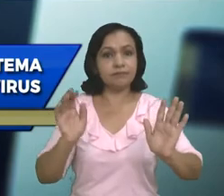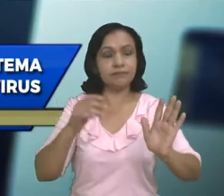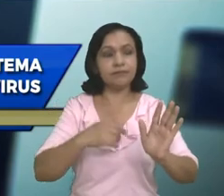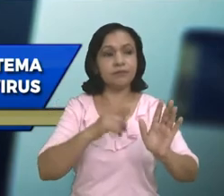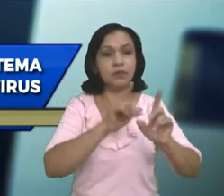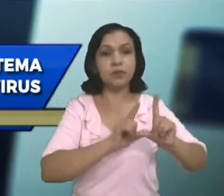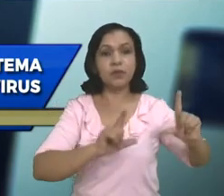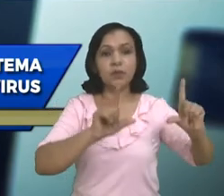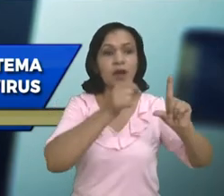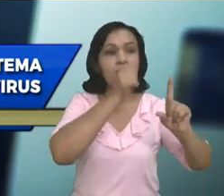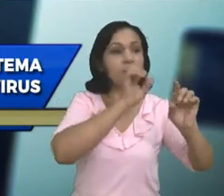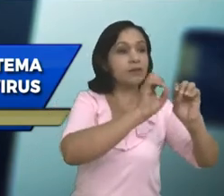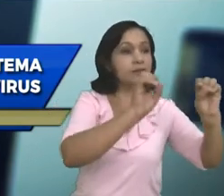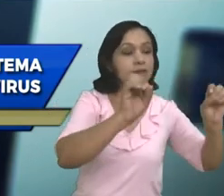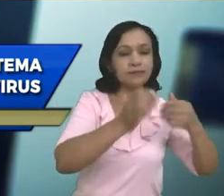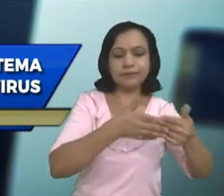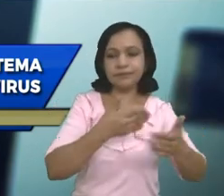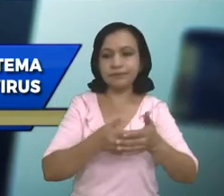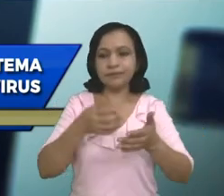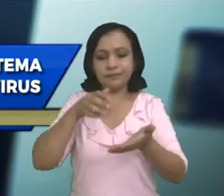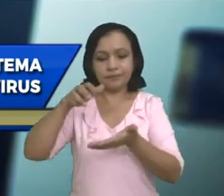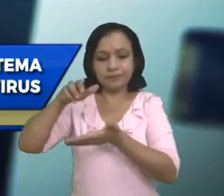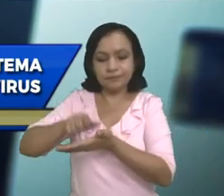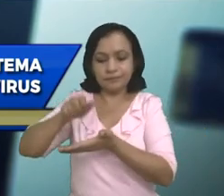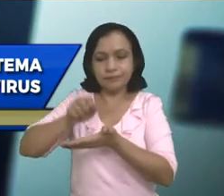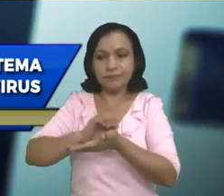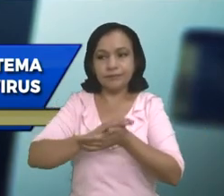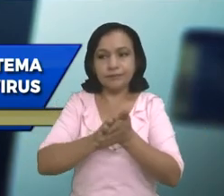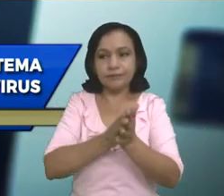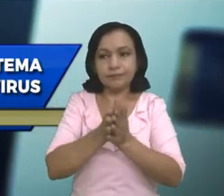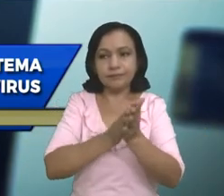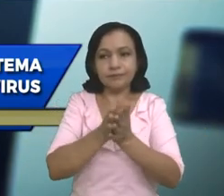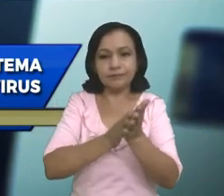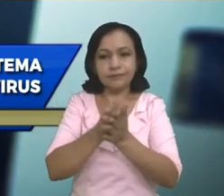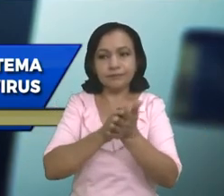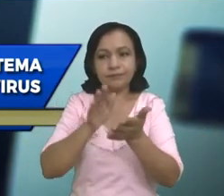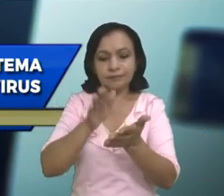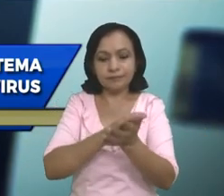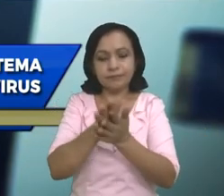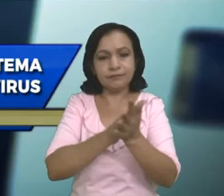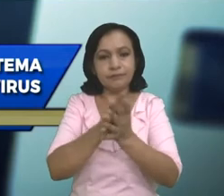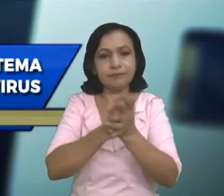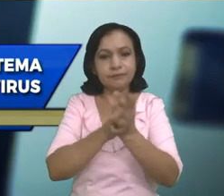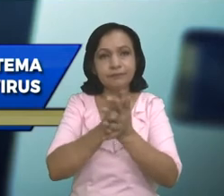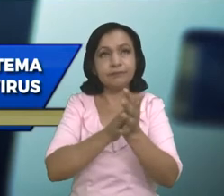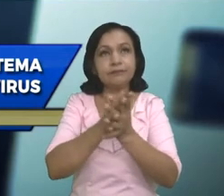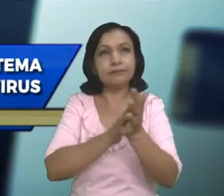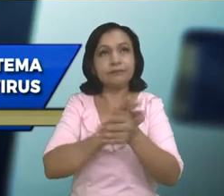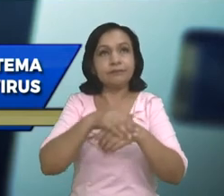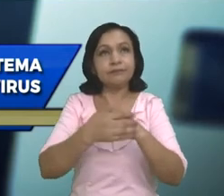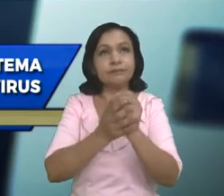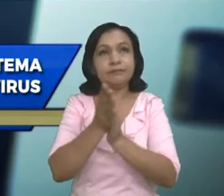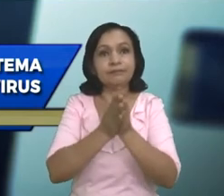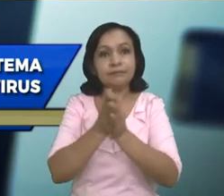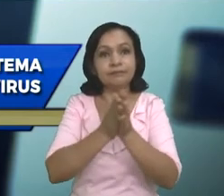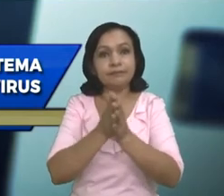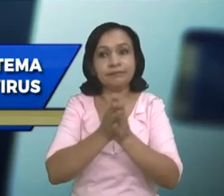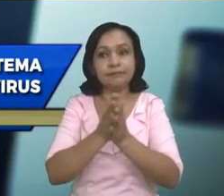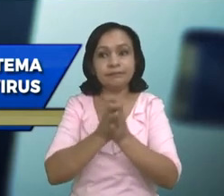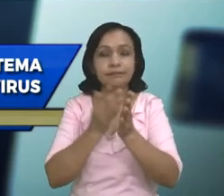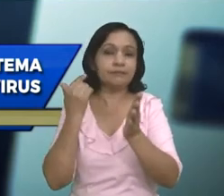un lugar donde no hay agua entonces llevo miércoles que usar al menos de 35 cc cada vez que tengo que